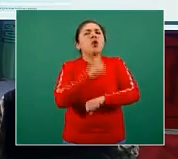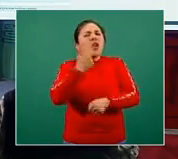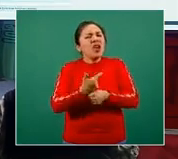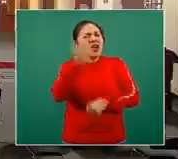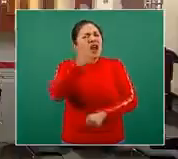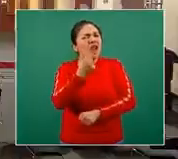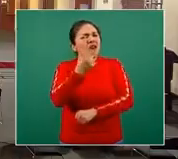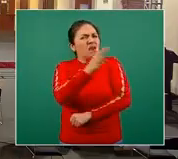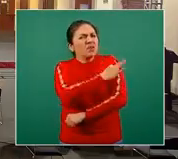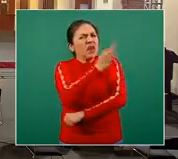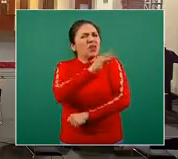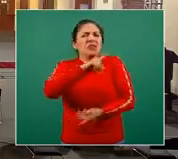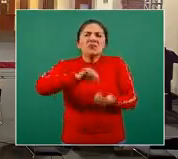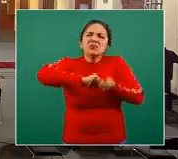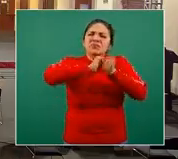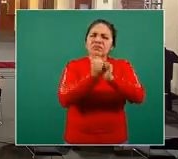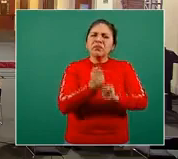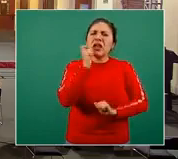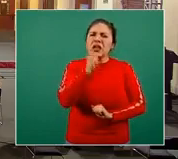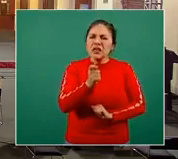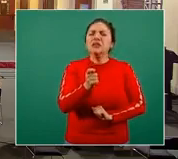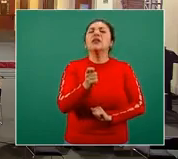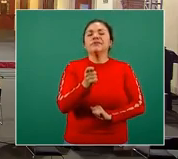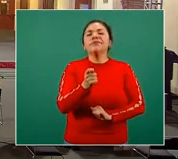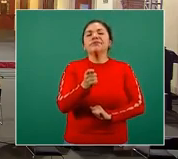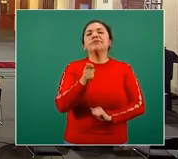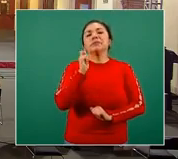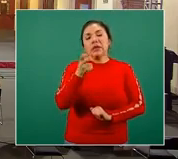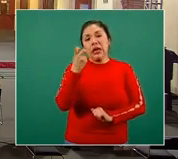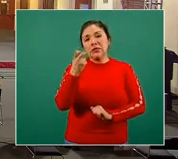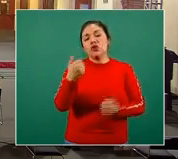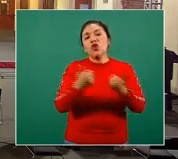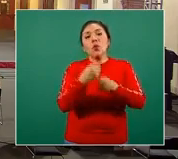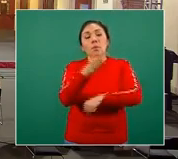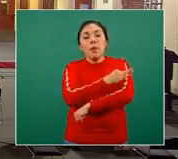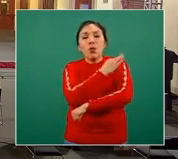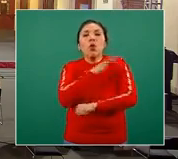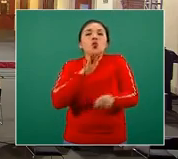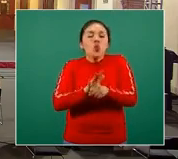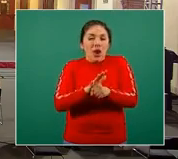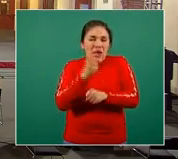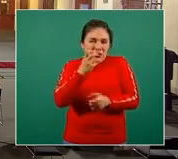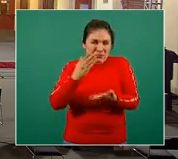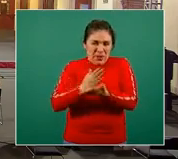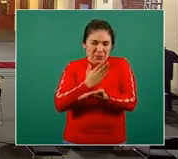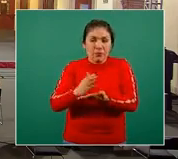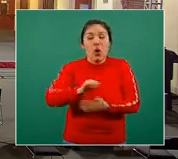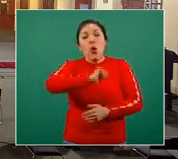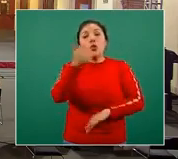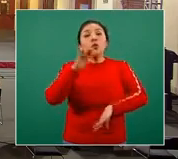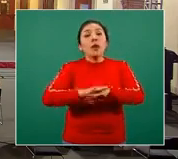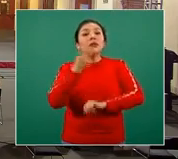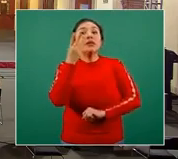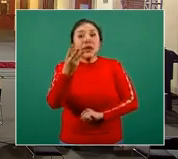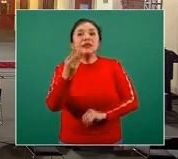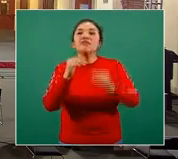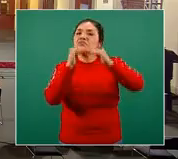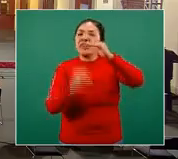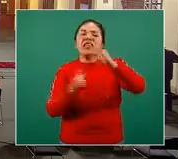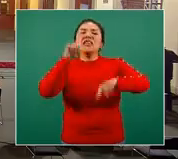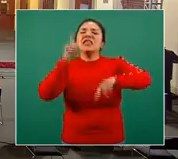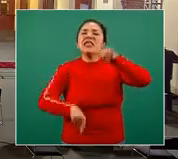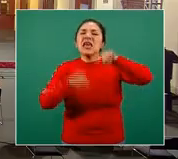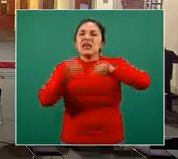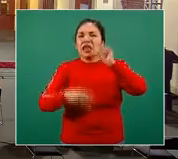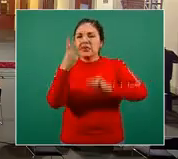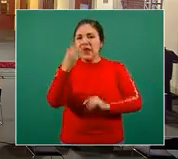del evento o bien de que esté vinculada con el proceso de vacunación. Y 3 más han sido reducidas, en este momento